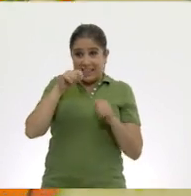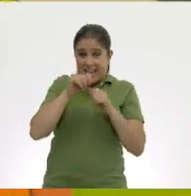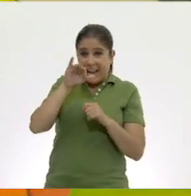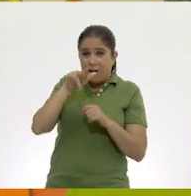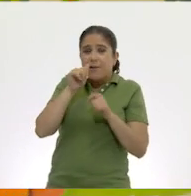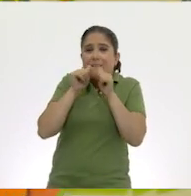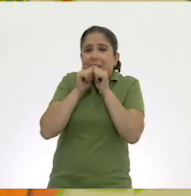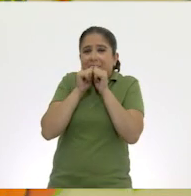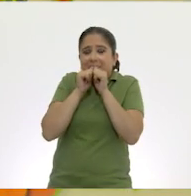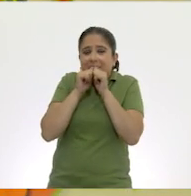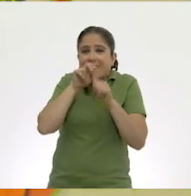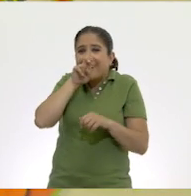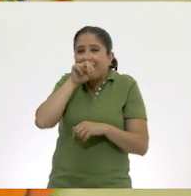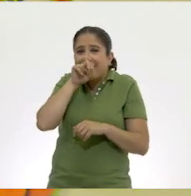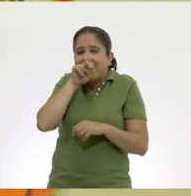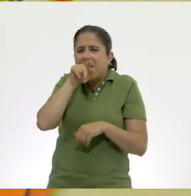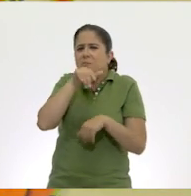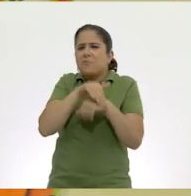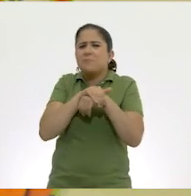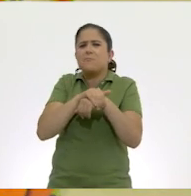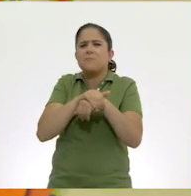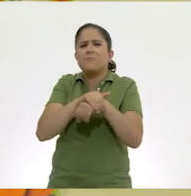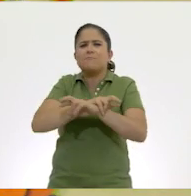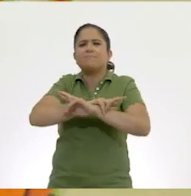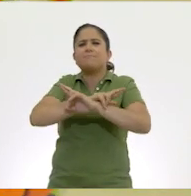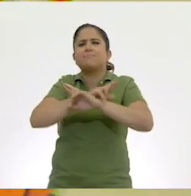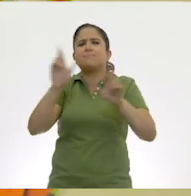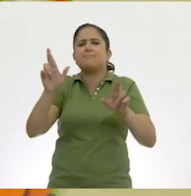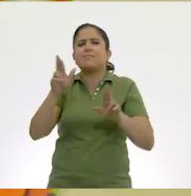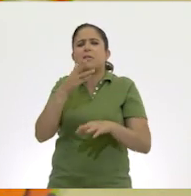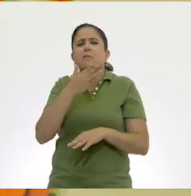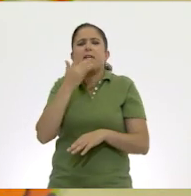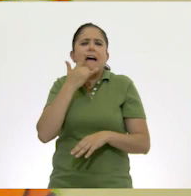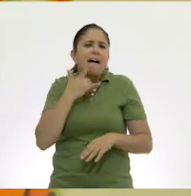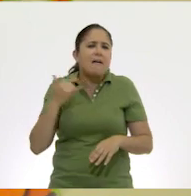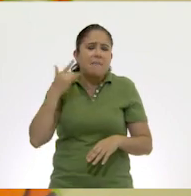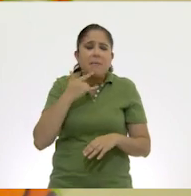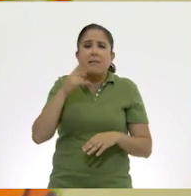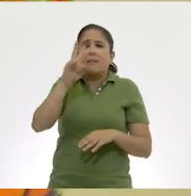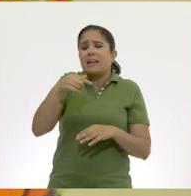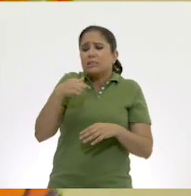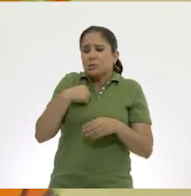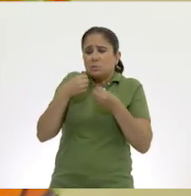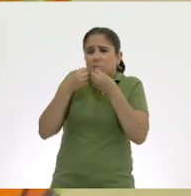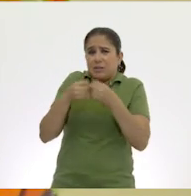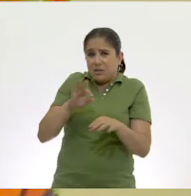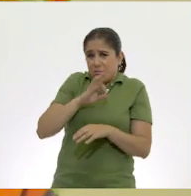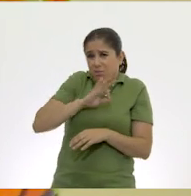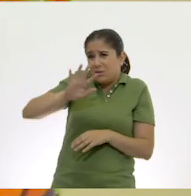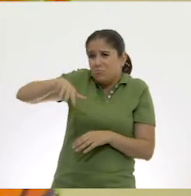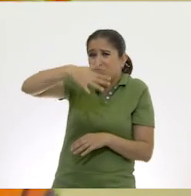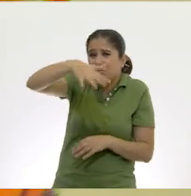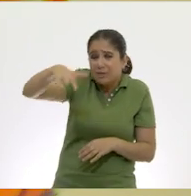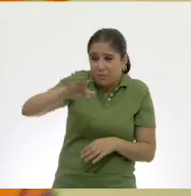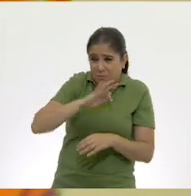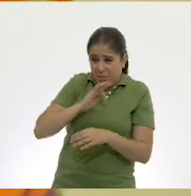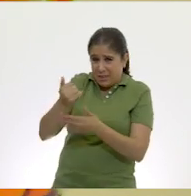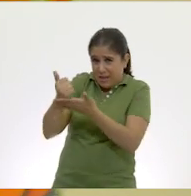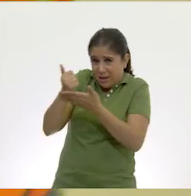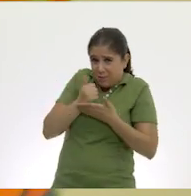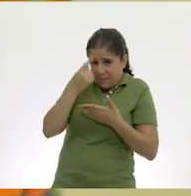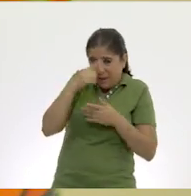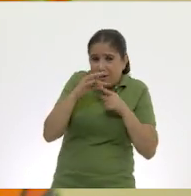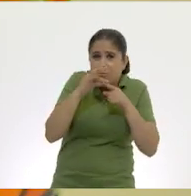muy alegre y amigable estoy perdida y no puedo ubicar su casa me puede ubicar y llevarme hacia donde